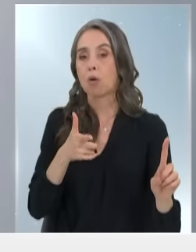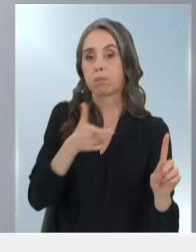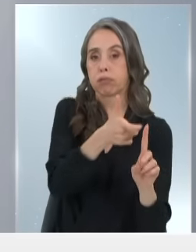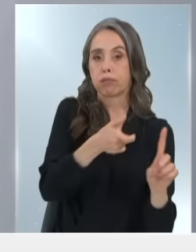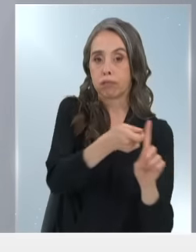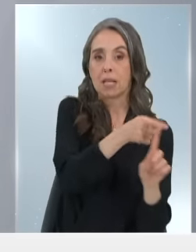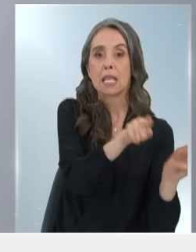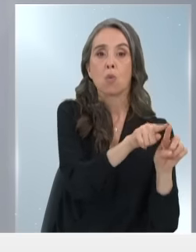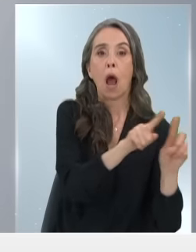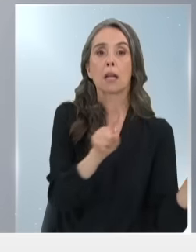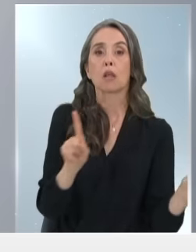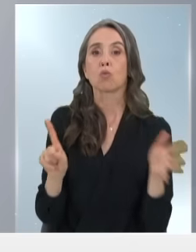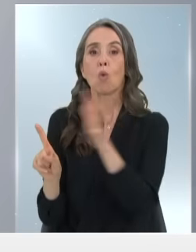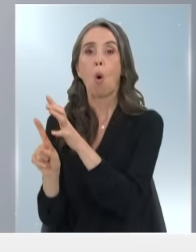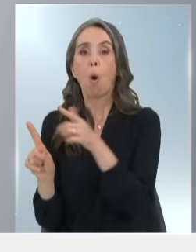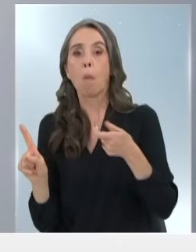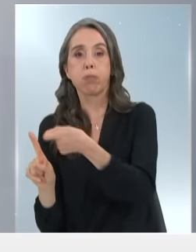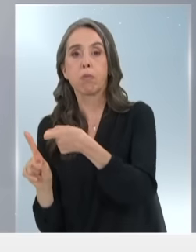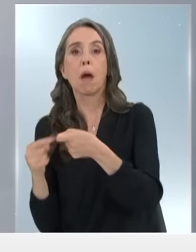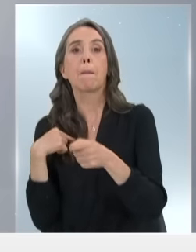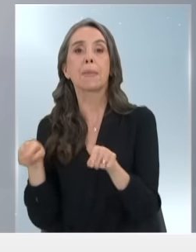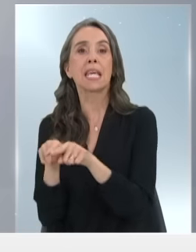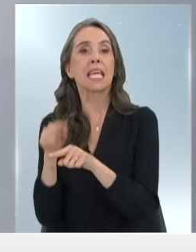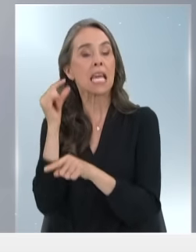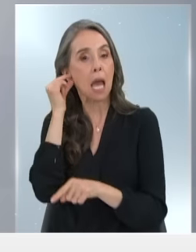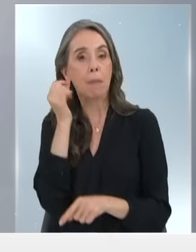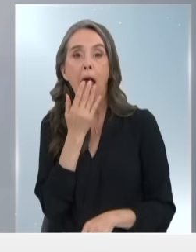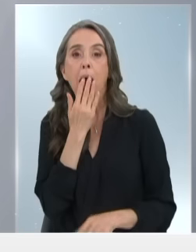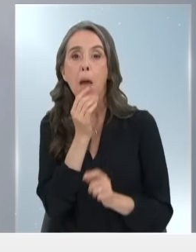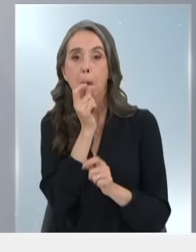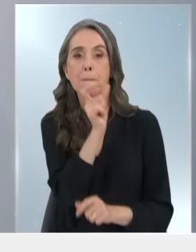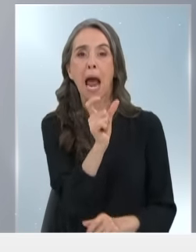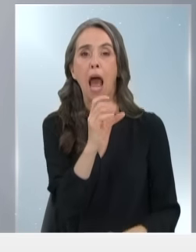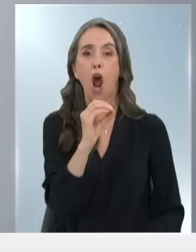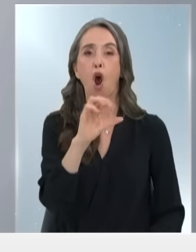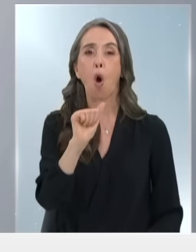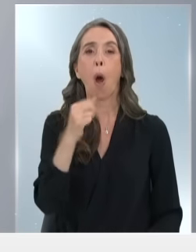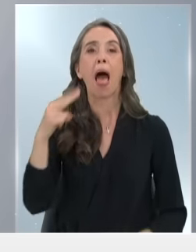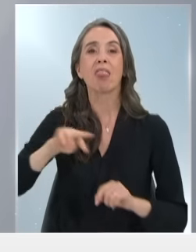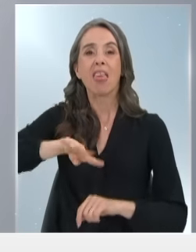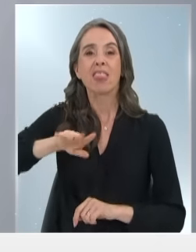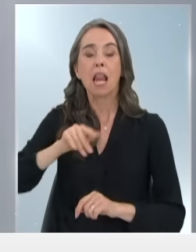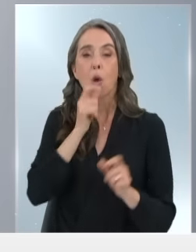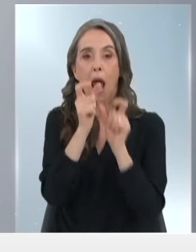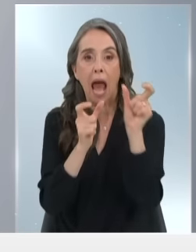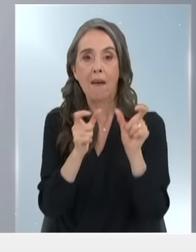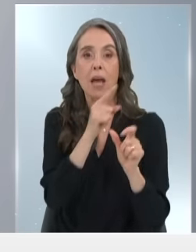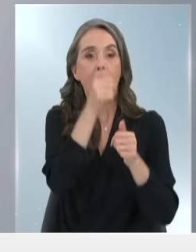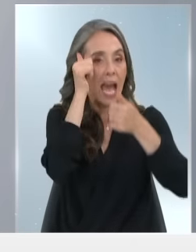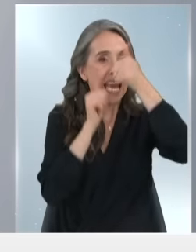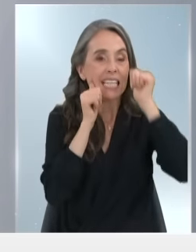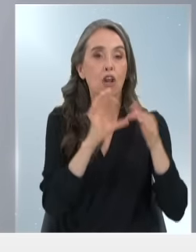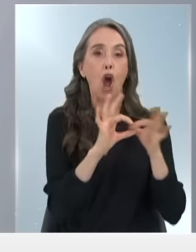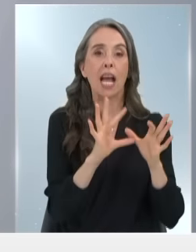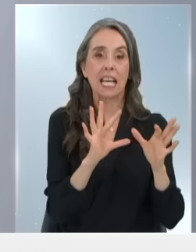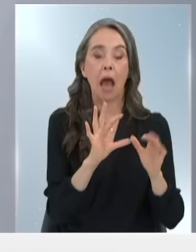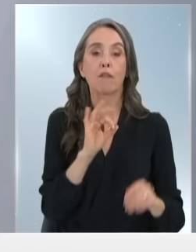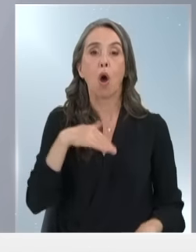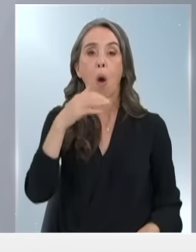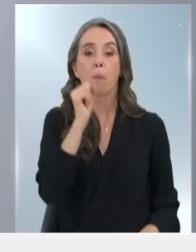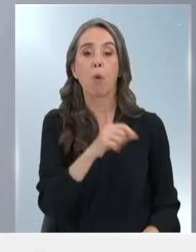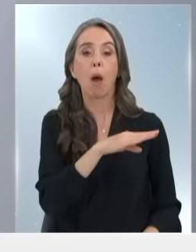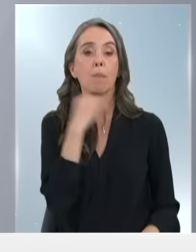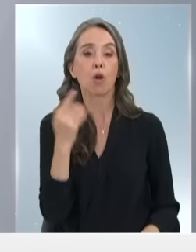a mi hermana. Esta declaración expresada en COA supone una advertencia de daño físico grave o incluso muerte.